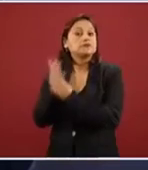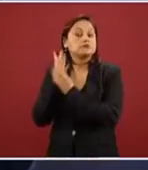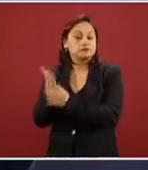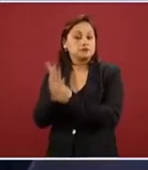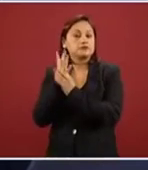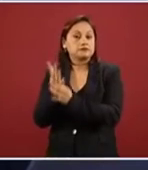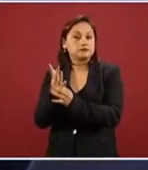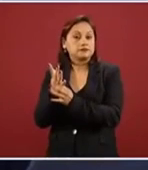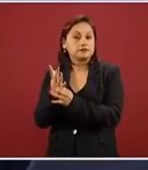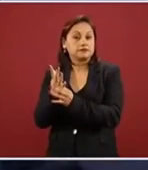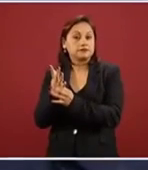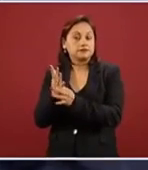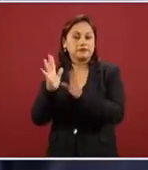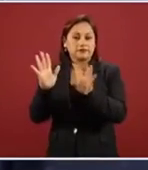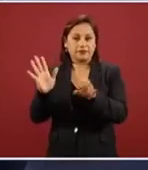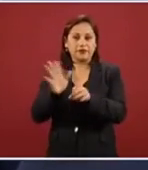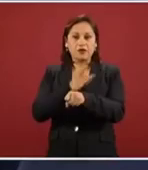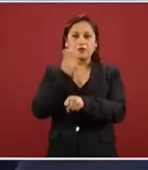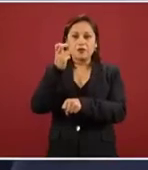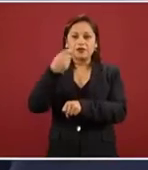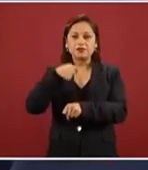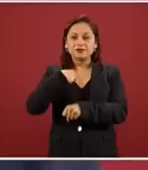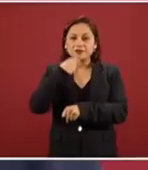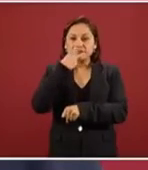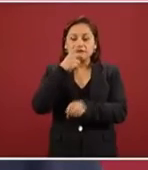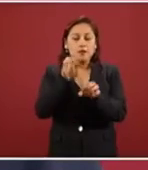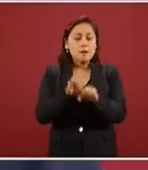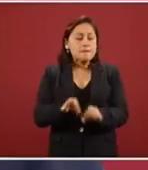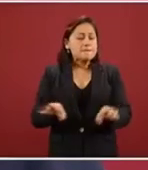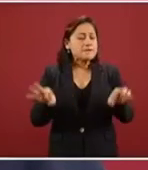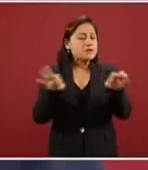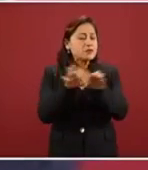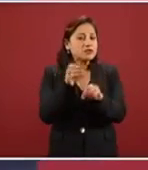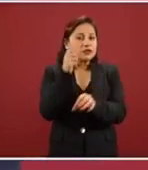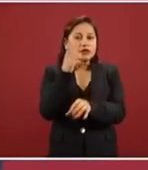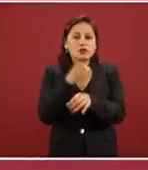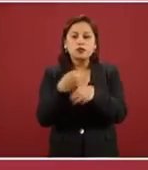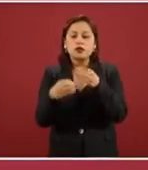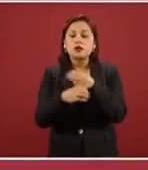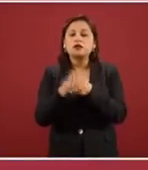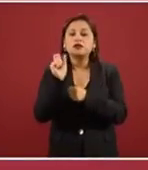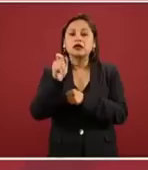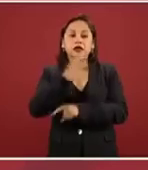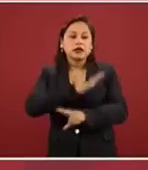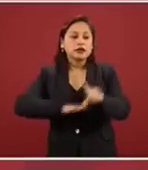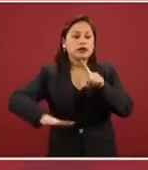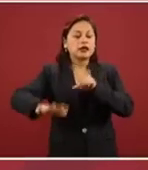la paz social. Eso